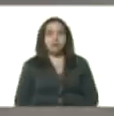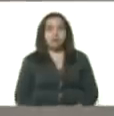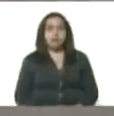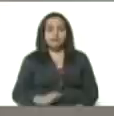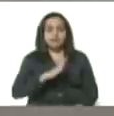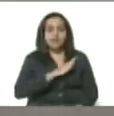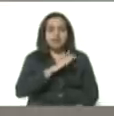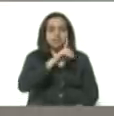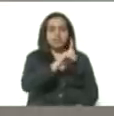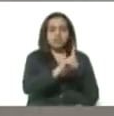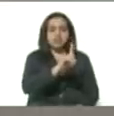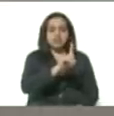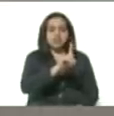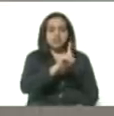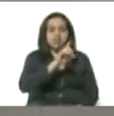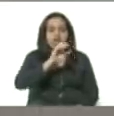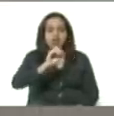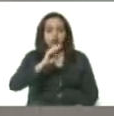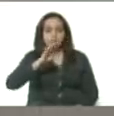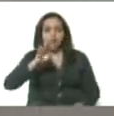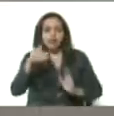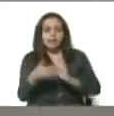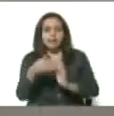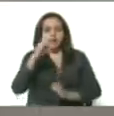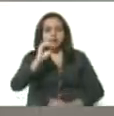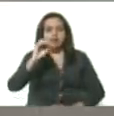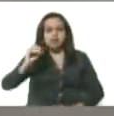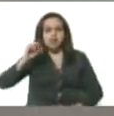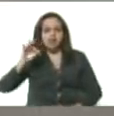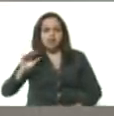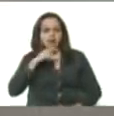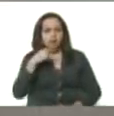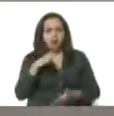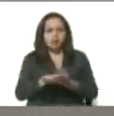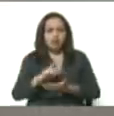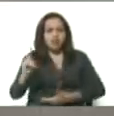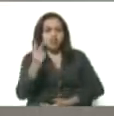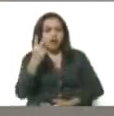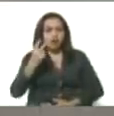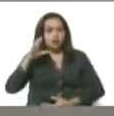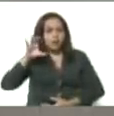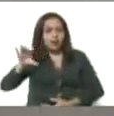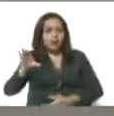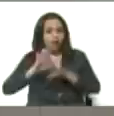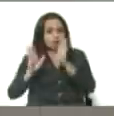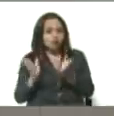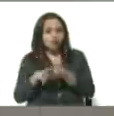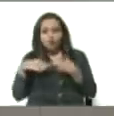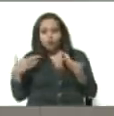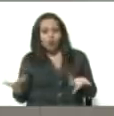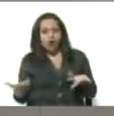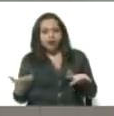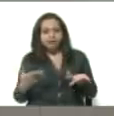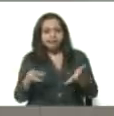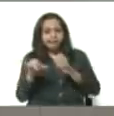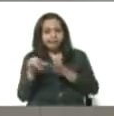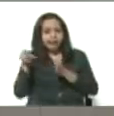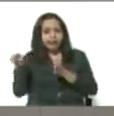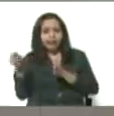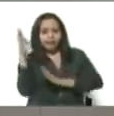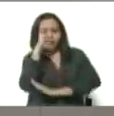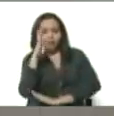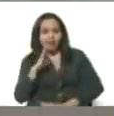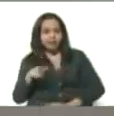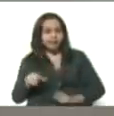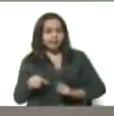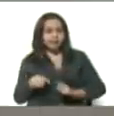140.003 fallecidos, una cosa terrible. Pero el segundo país en el mundo es justamente Brasil,